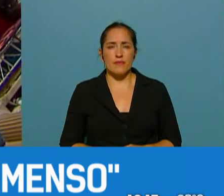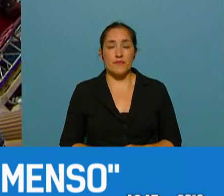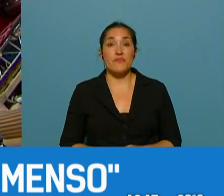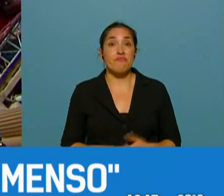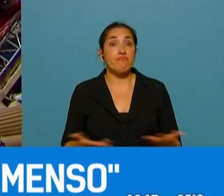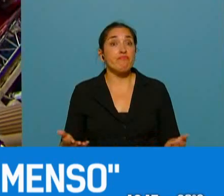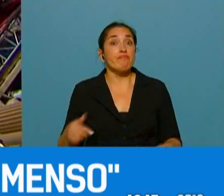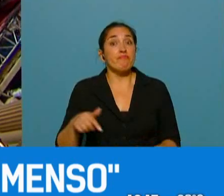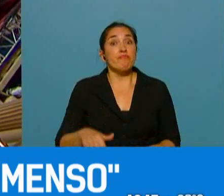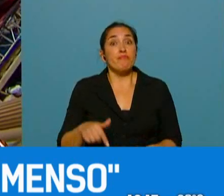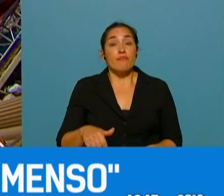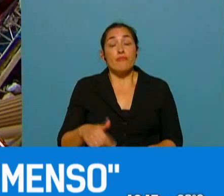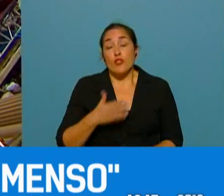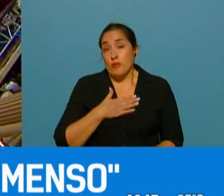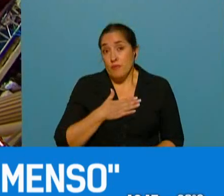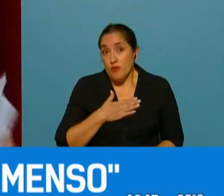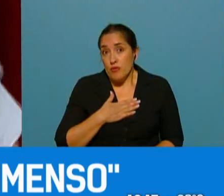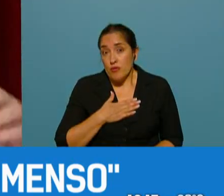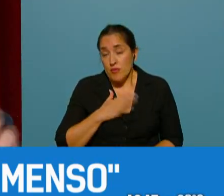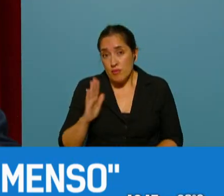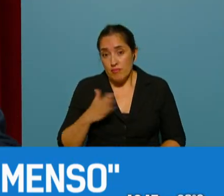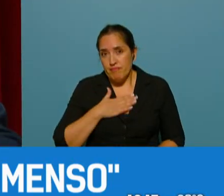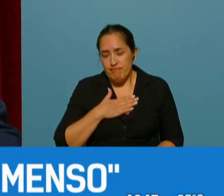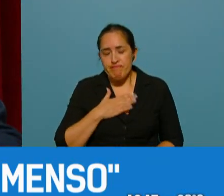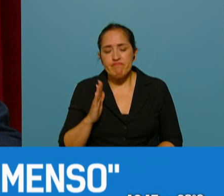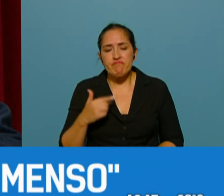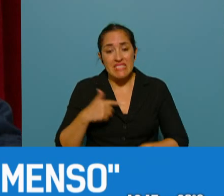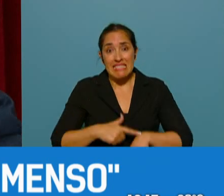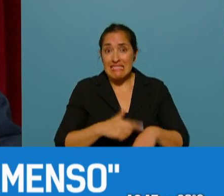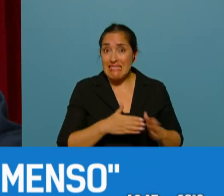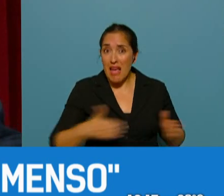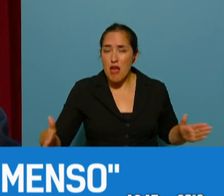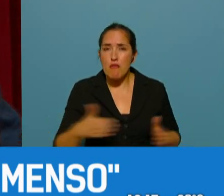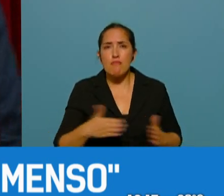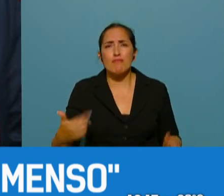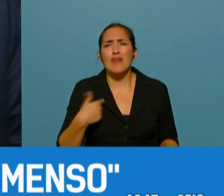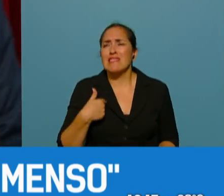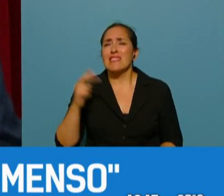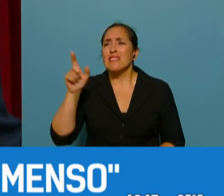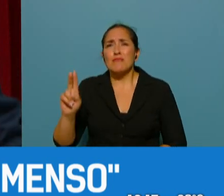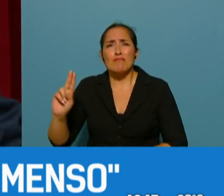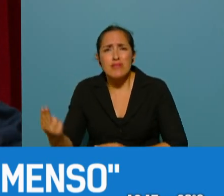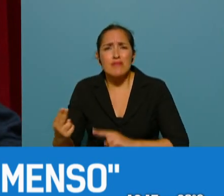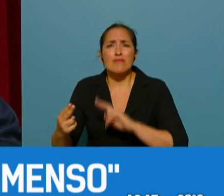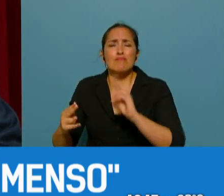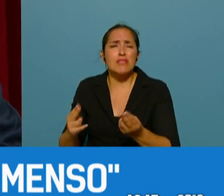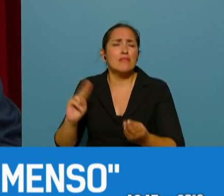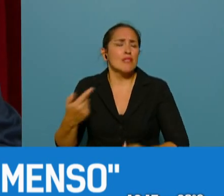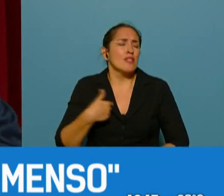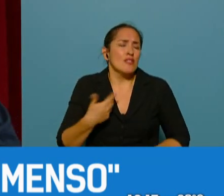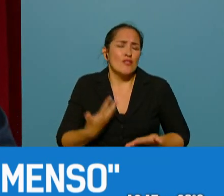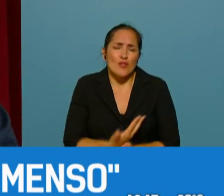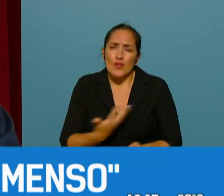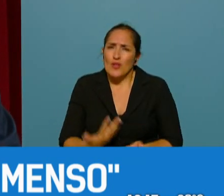En este tiempo, personalmente, he sufrido con cada fallecimiento. Para mí,